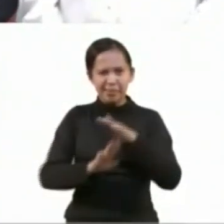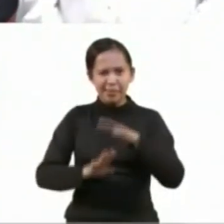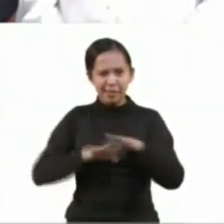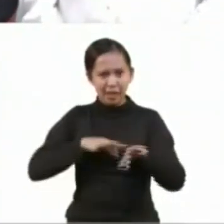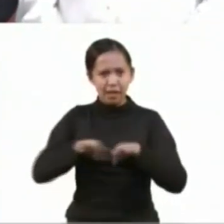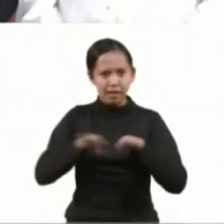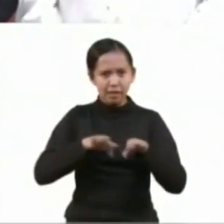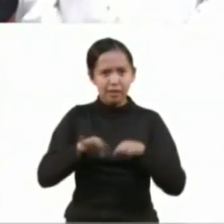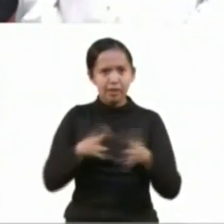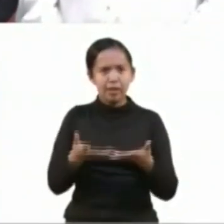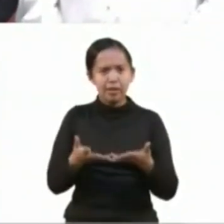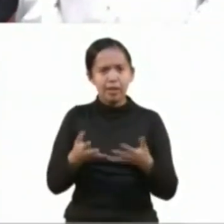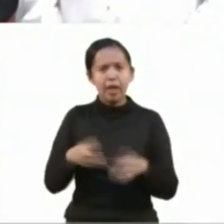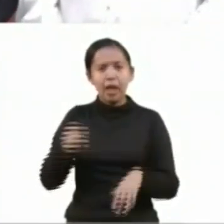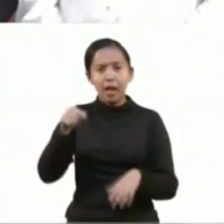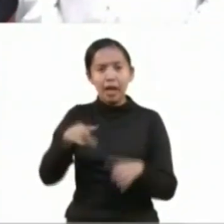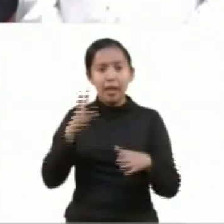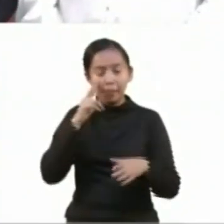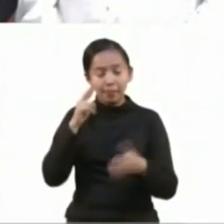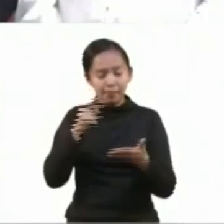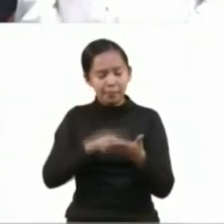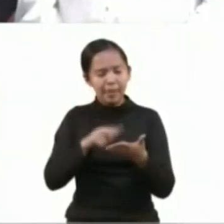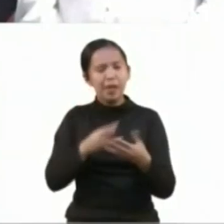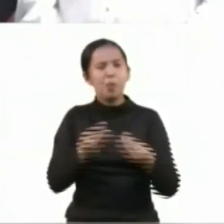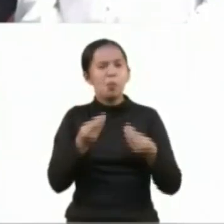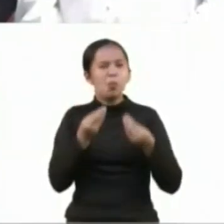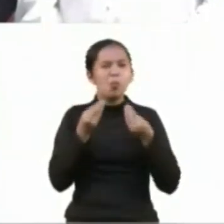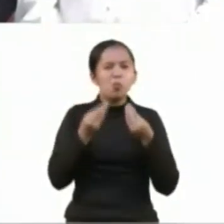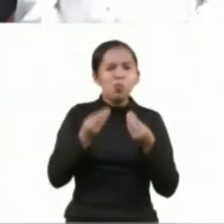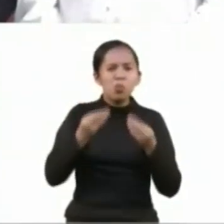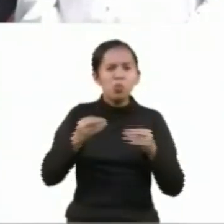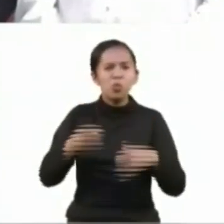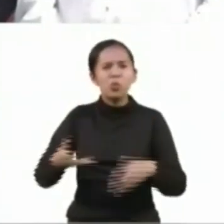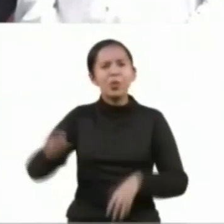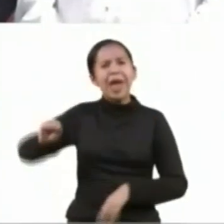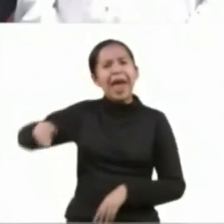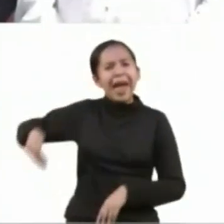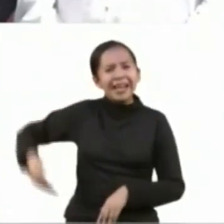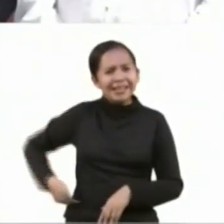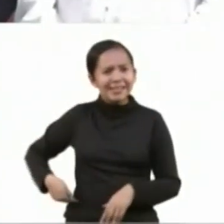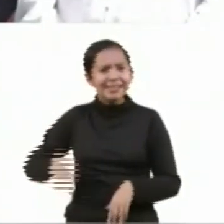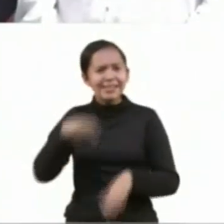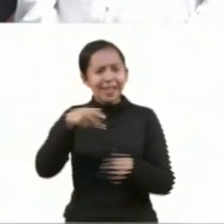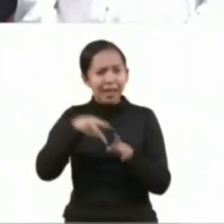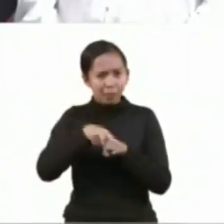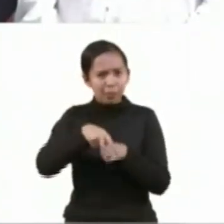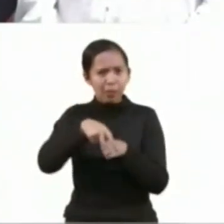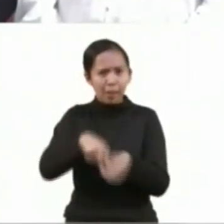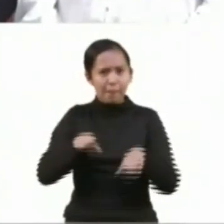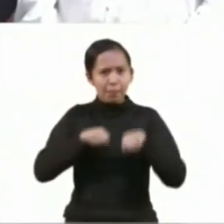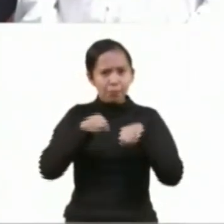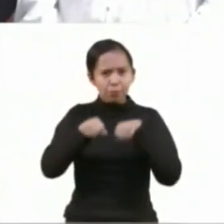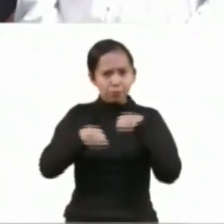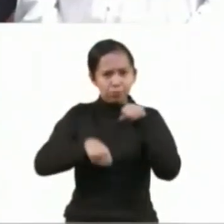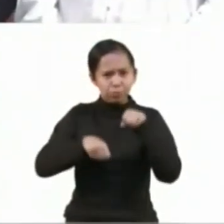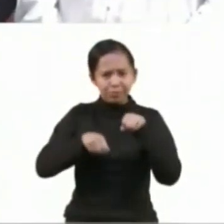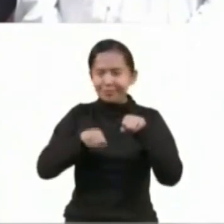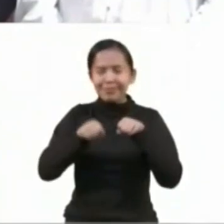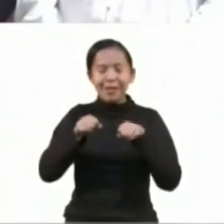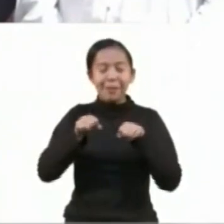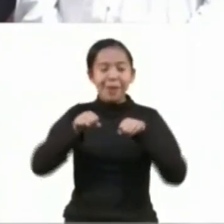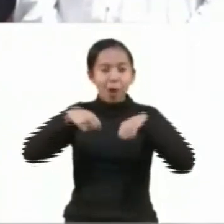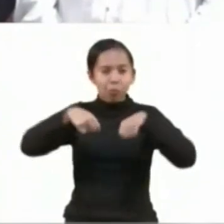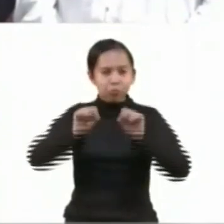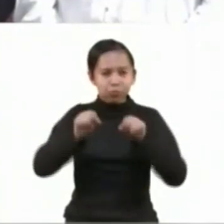mayor número de accidentes asociado fatalidades en motocicletas Entonces se toman una serie de